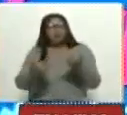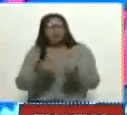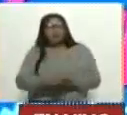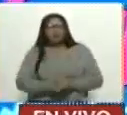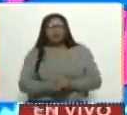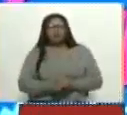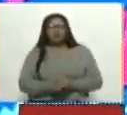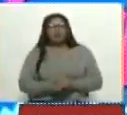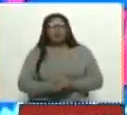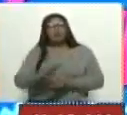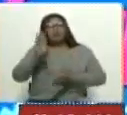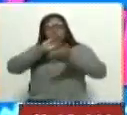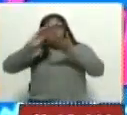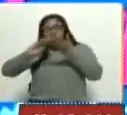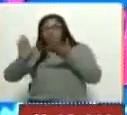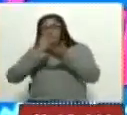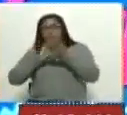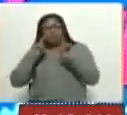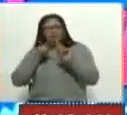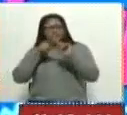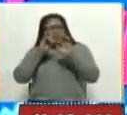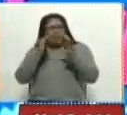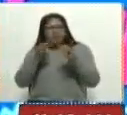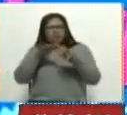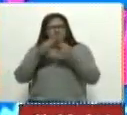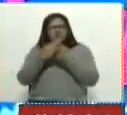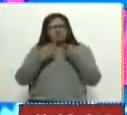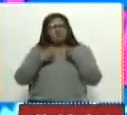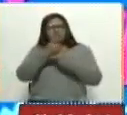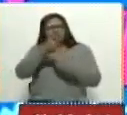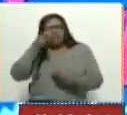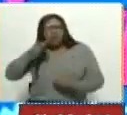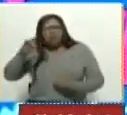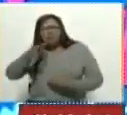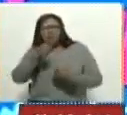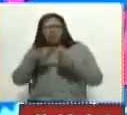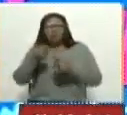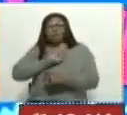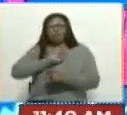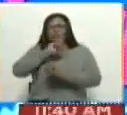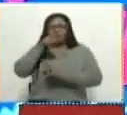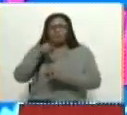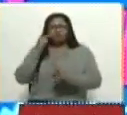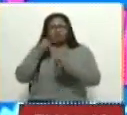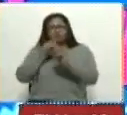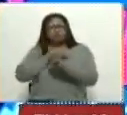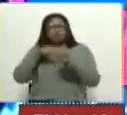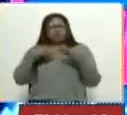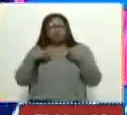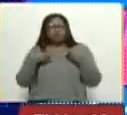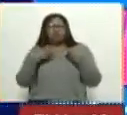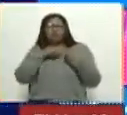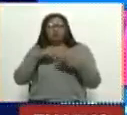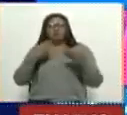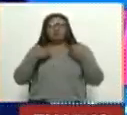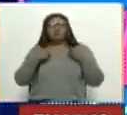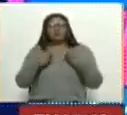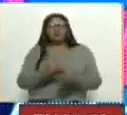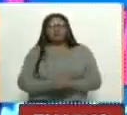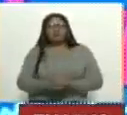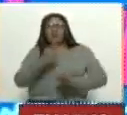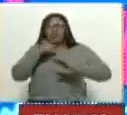de las características de las coyunturas que vive Cada pueblo pero también propias Bueno del momento que nos ha tocado vivir la partida